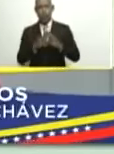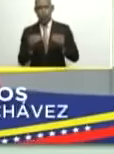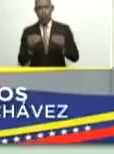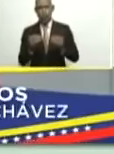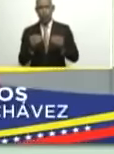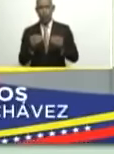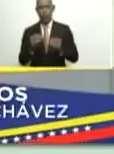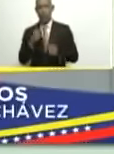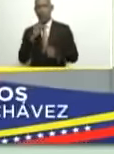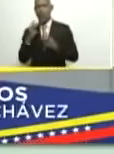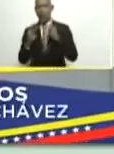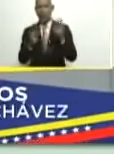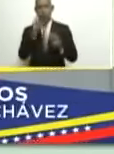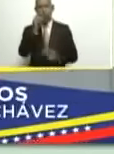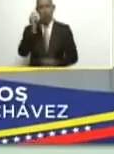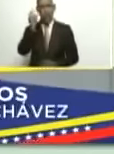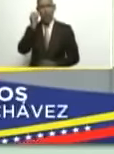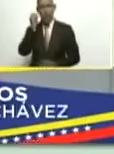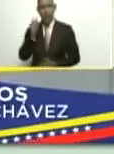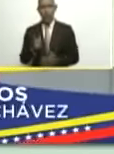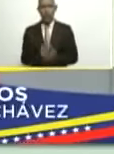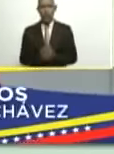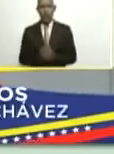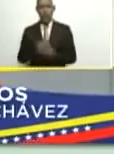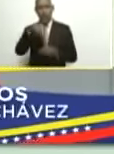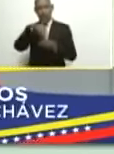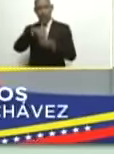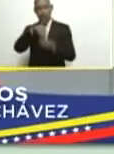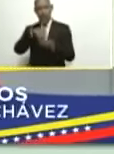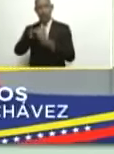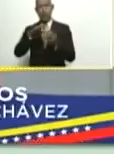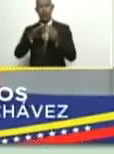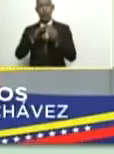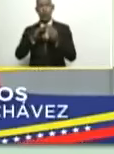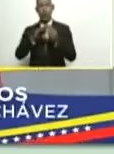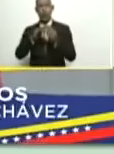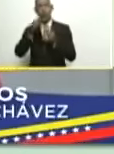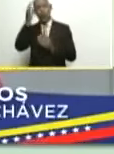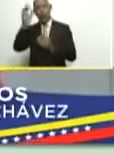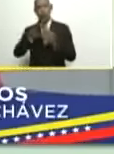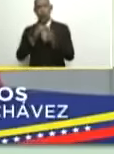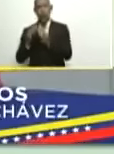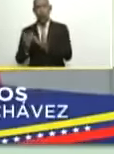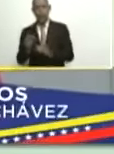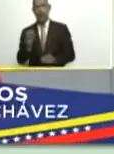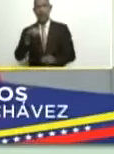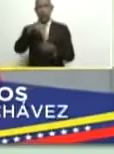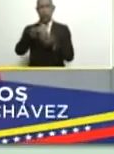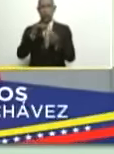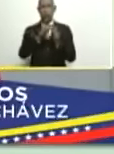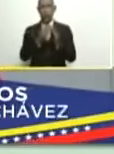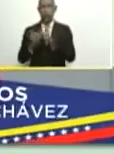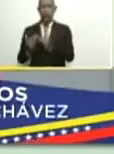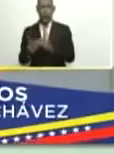voceros, voceras de los consejos comunales, de las comunas que han